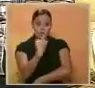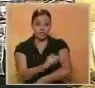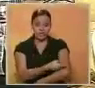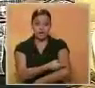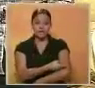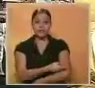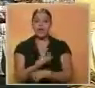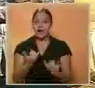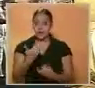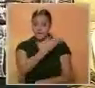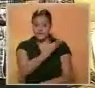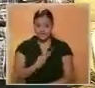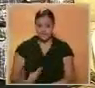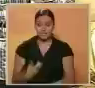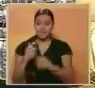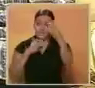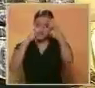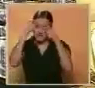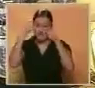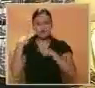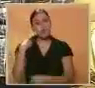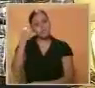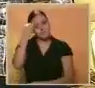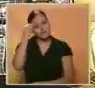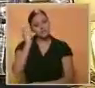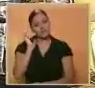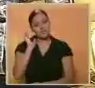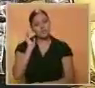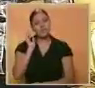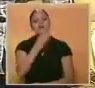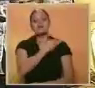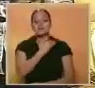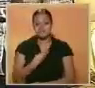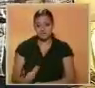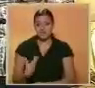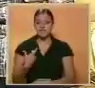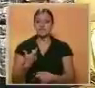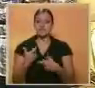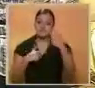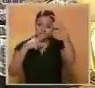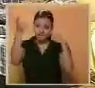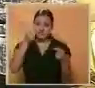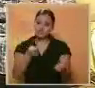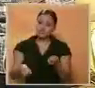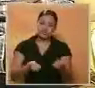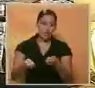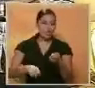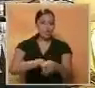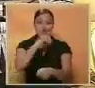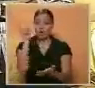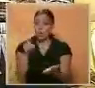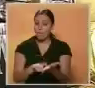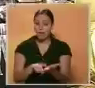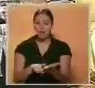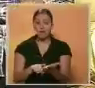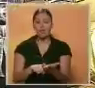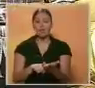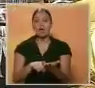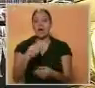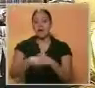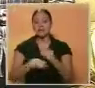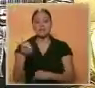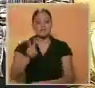el presidente Chávez, él pensaba que, o opina, que el presidente Chávez tiene un control absoluto del poder y que está haciendo de Venezuela